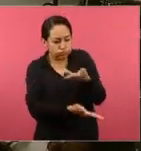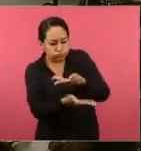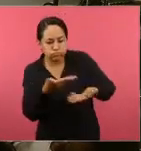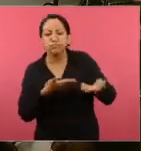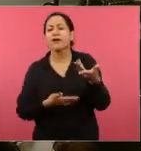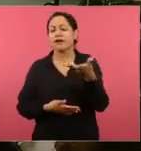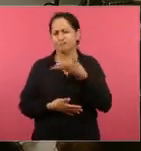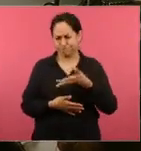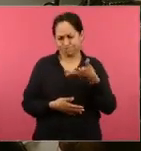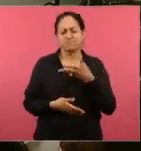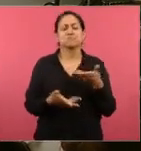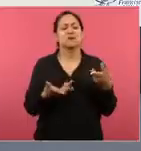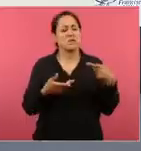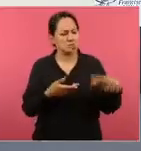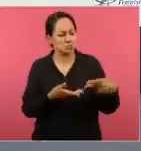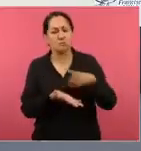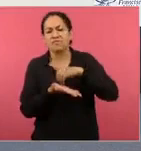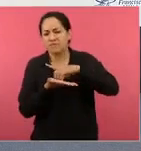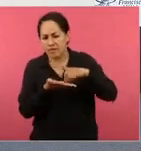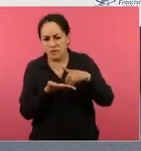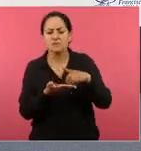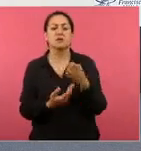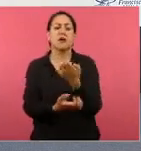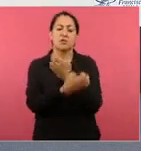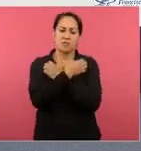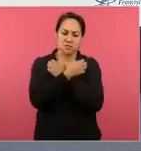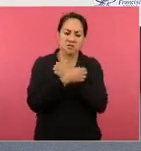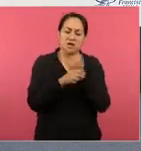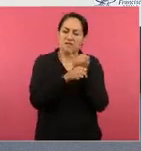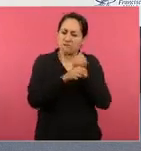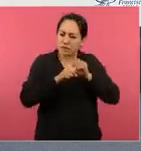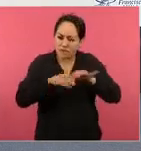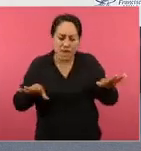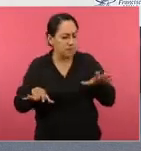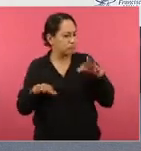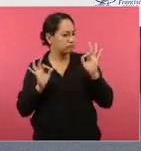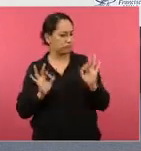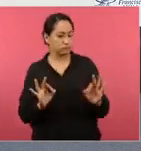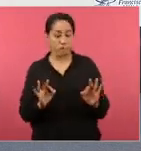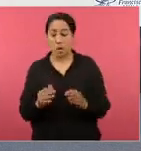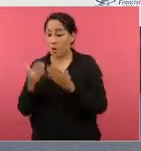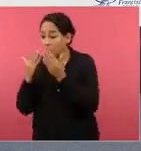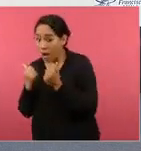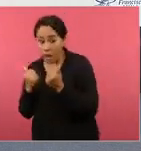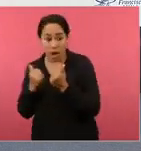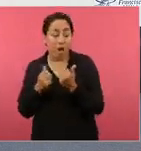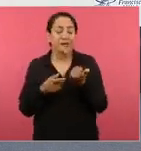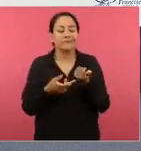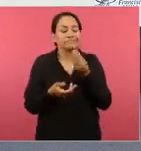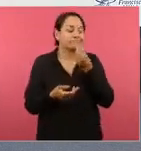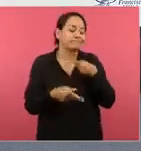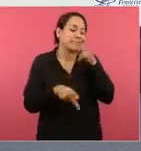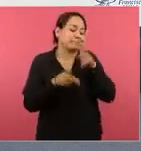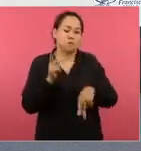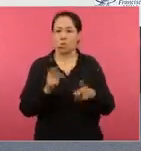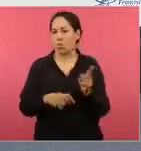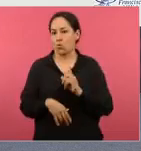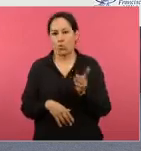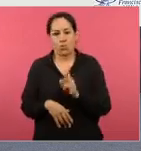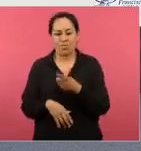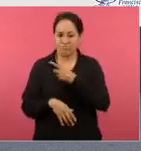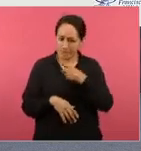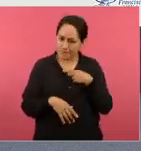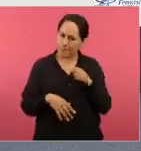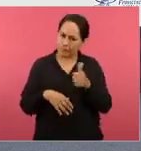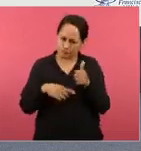educación. Eso que hemos defendido, porque aquí no se detiene. Si no tenemos en algunas partes conexión, entonces tendremos